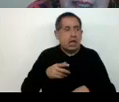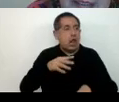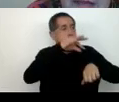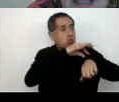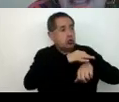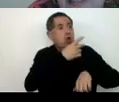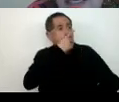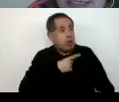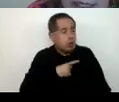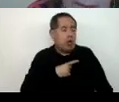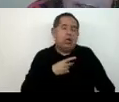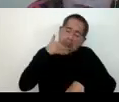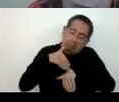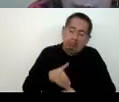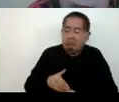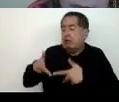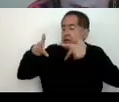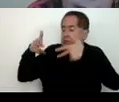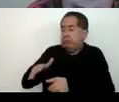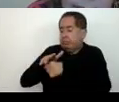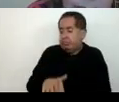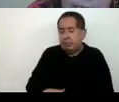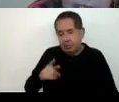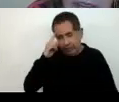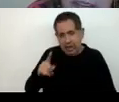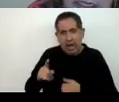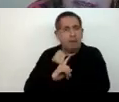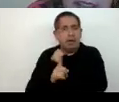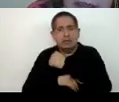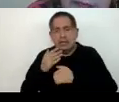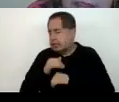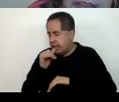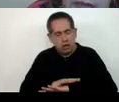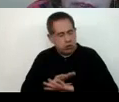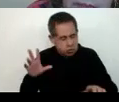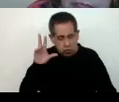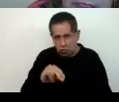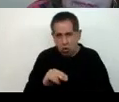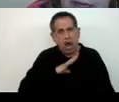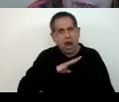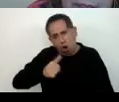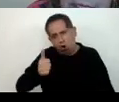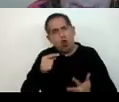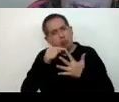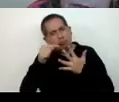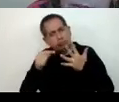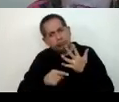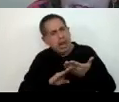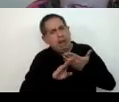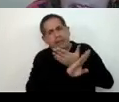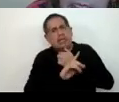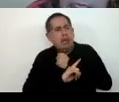diga que se tiene que esterilizar la persona para evitar un embarazo. Existen alternativas anticonceptivas para prevenir